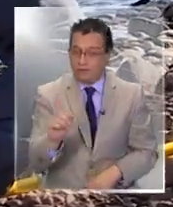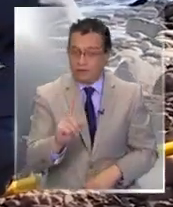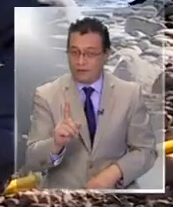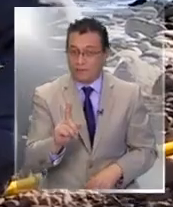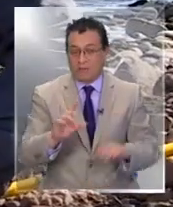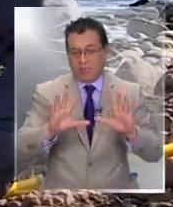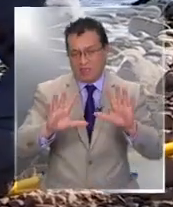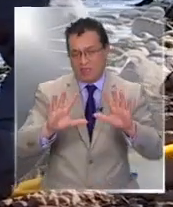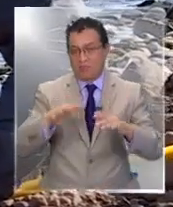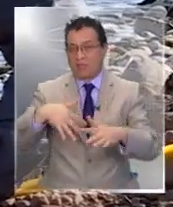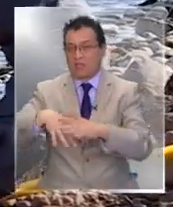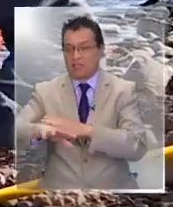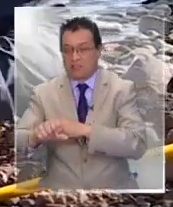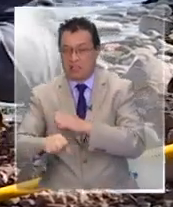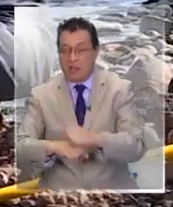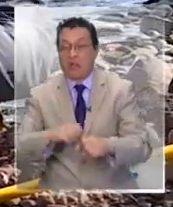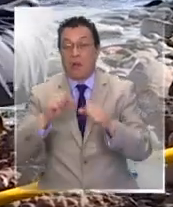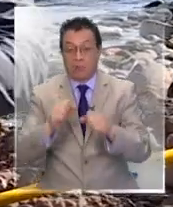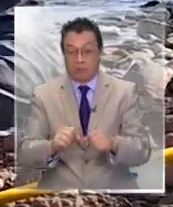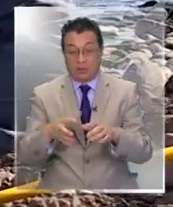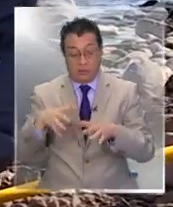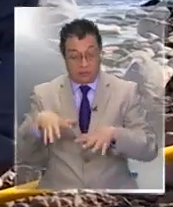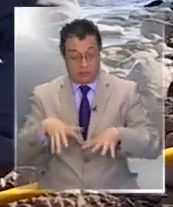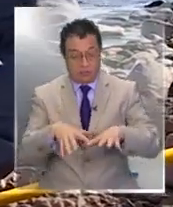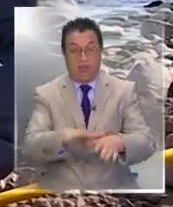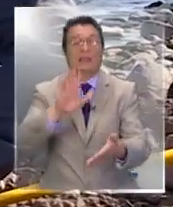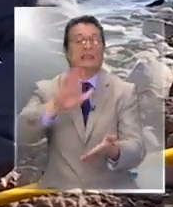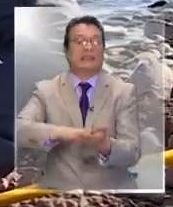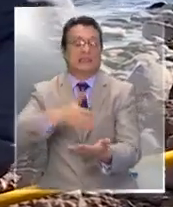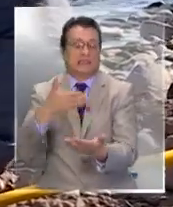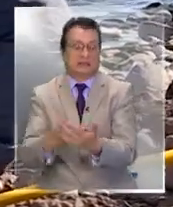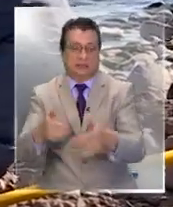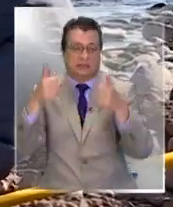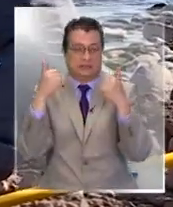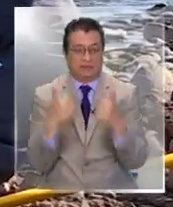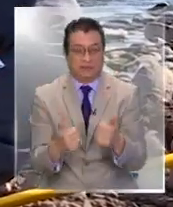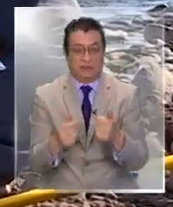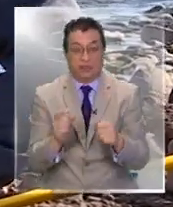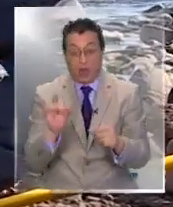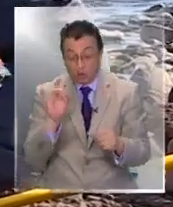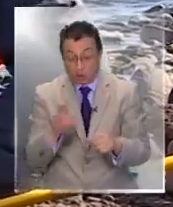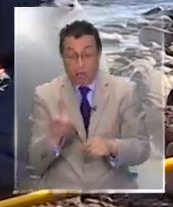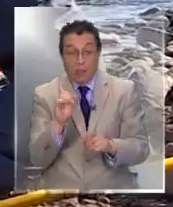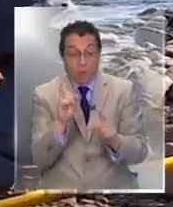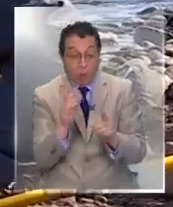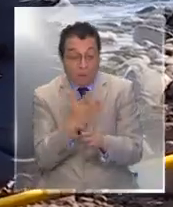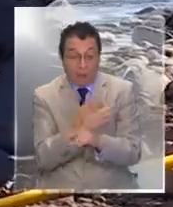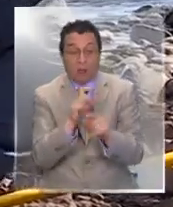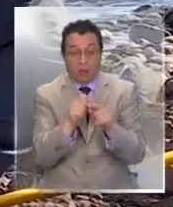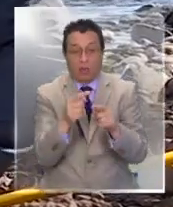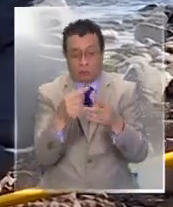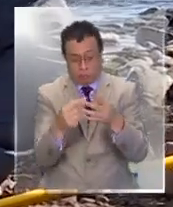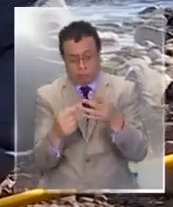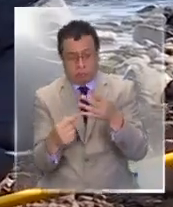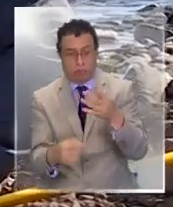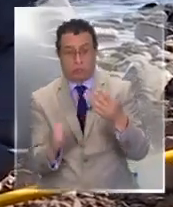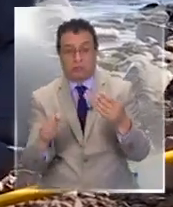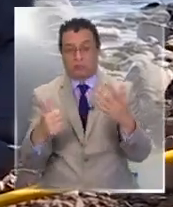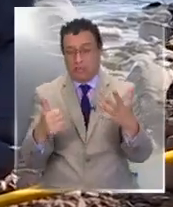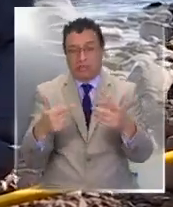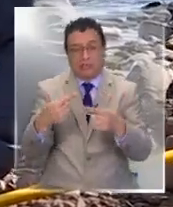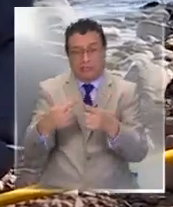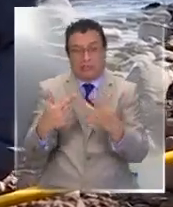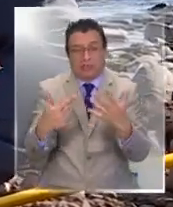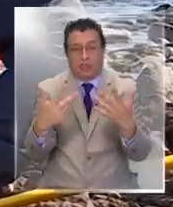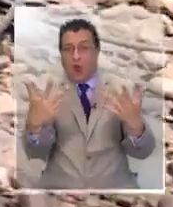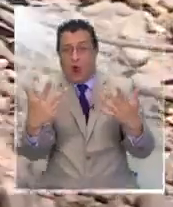10 o 15 años, encontremos un ecosistema que sea saludable. Y por saludable me refiero no encontrar solamente una especie. Aquí perfectamente deberíamos haber encontrado 6, 7,